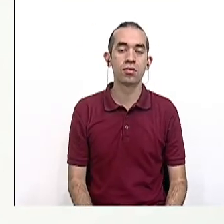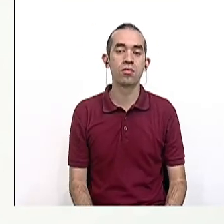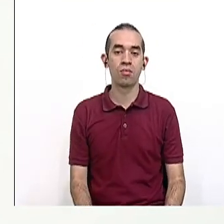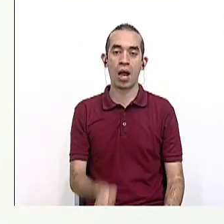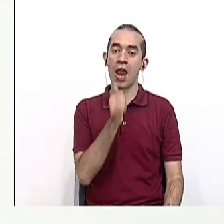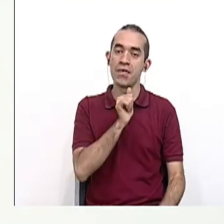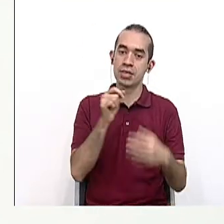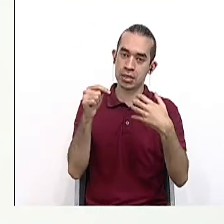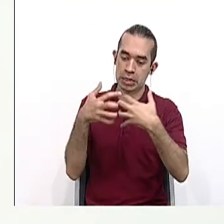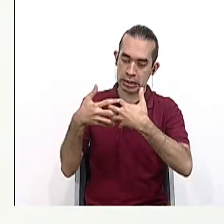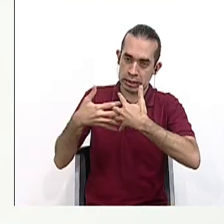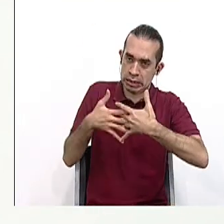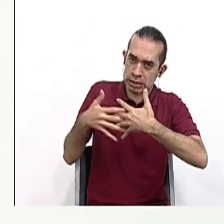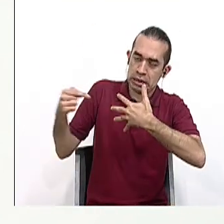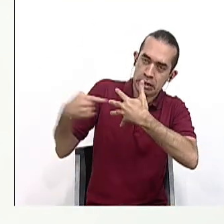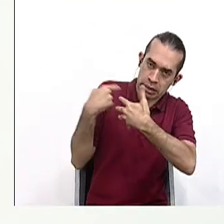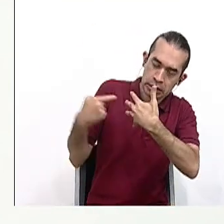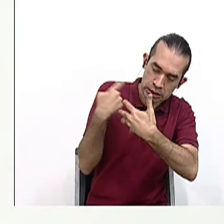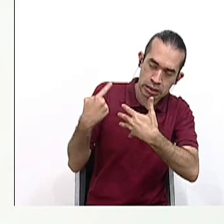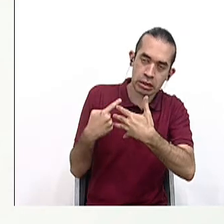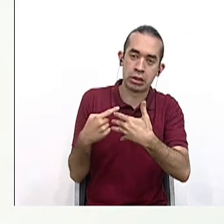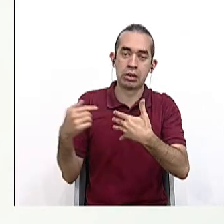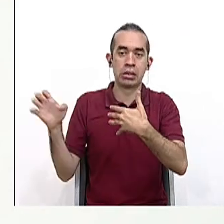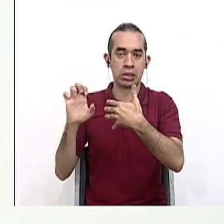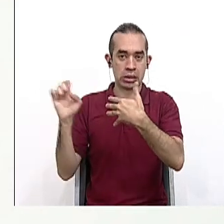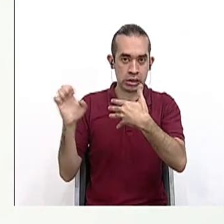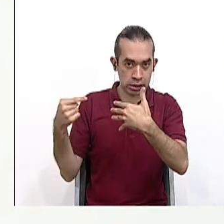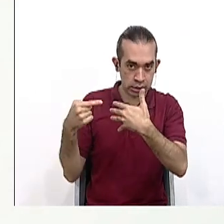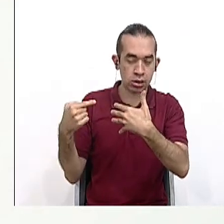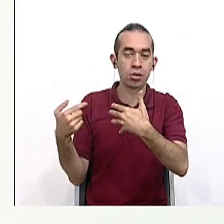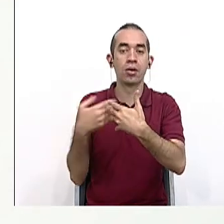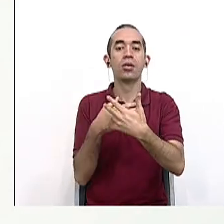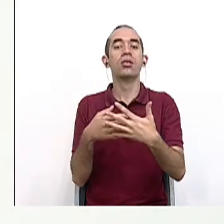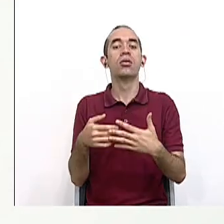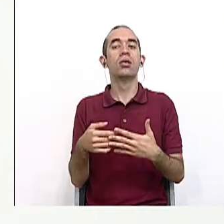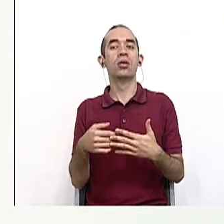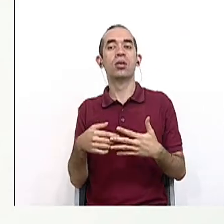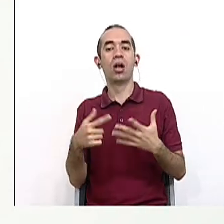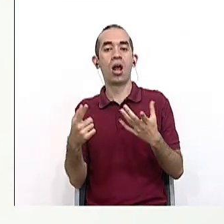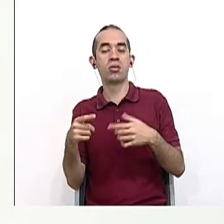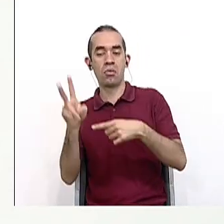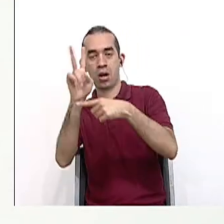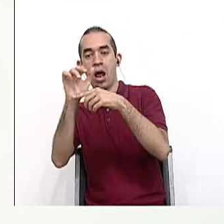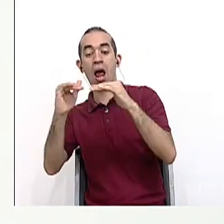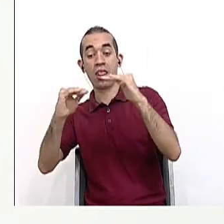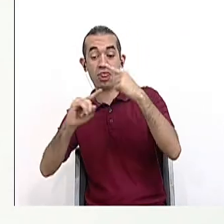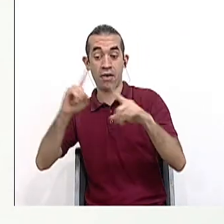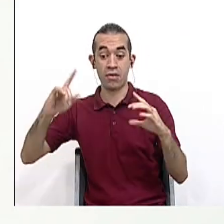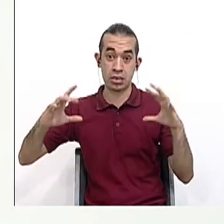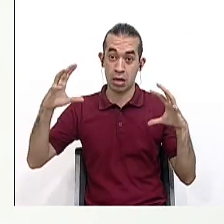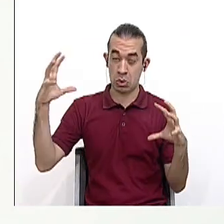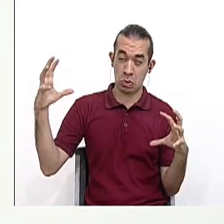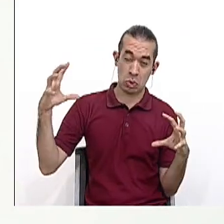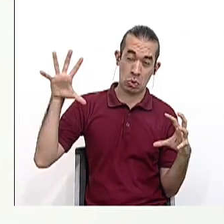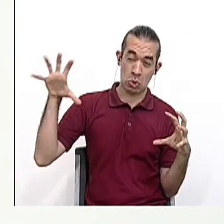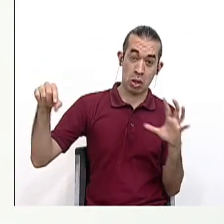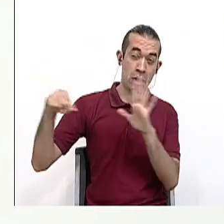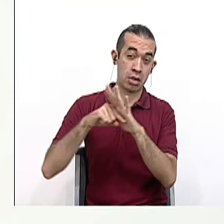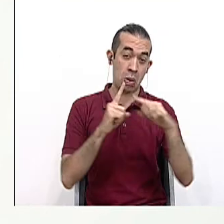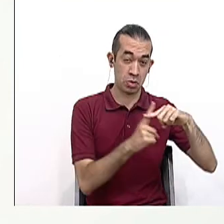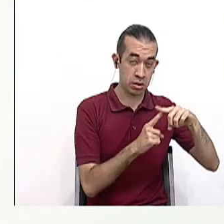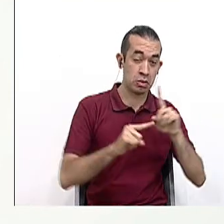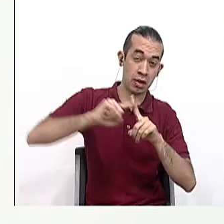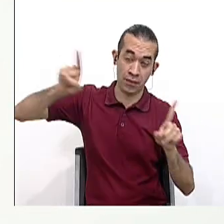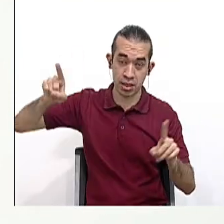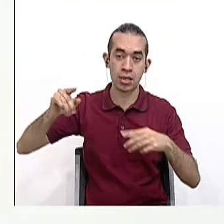Resistencia es igual a la diferencia de potencial entre la intensidad de la corriente. Fácil, ¿cierto? Muy bien, entonces realicemos un ejemplo a